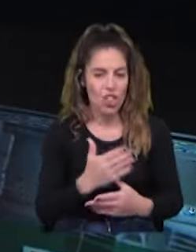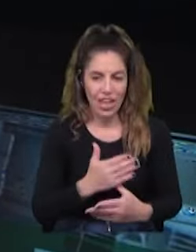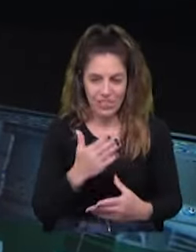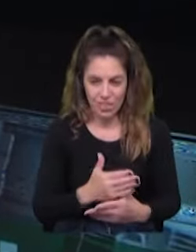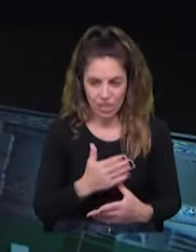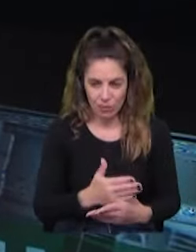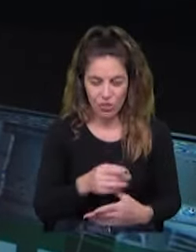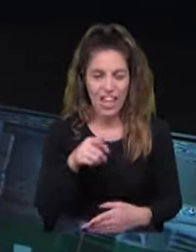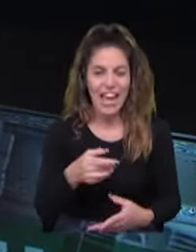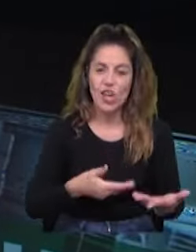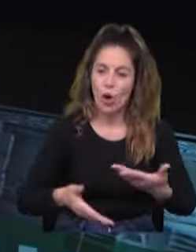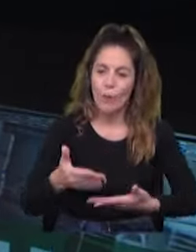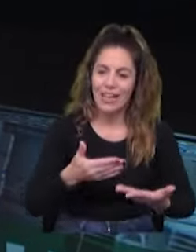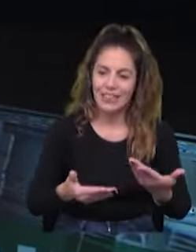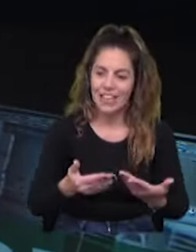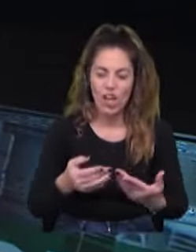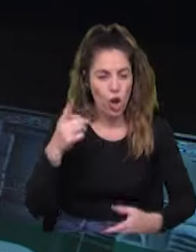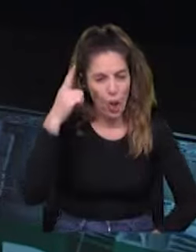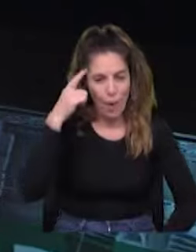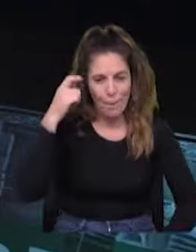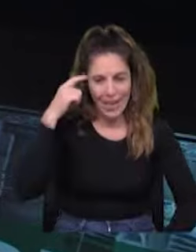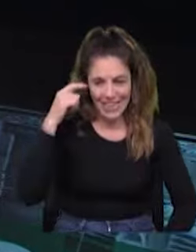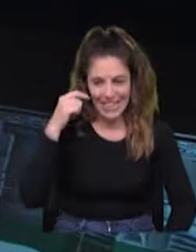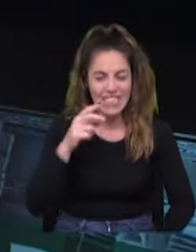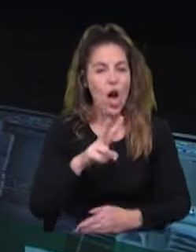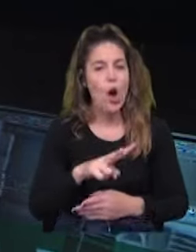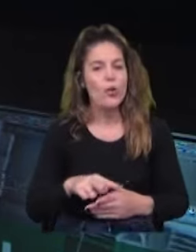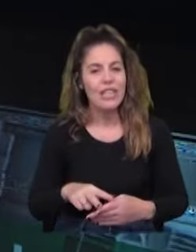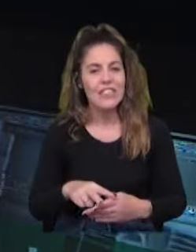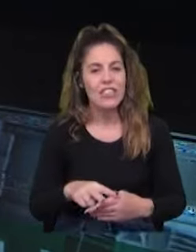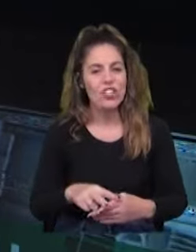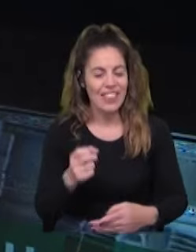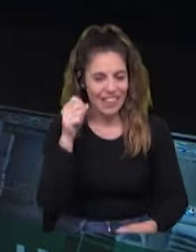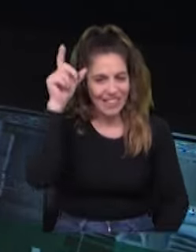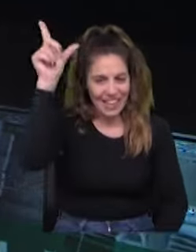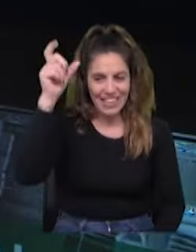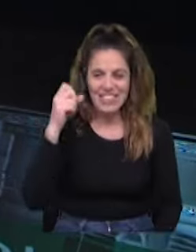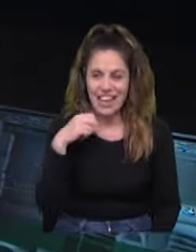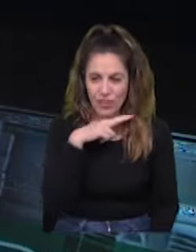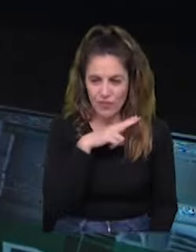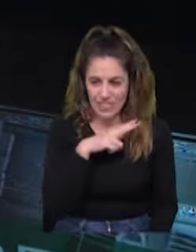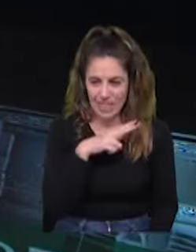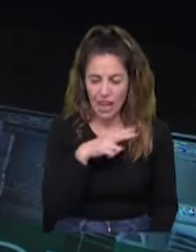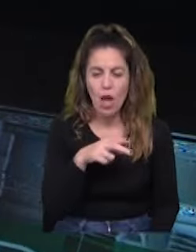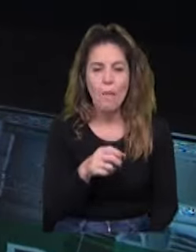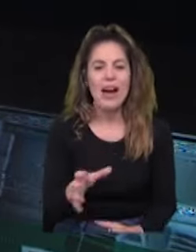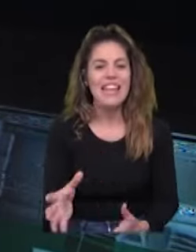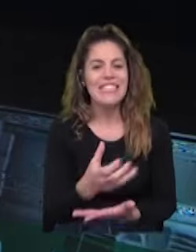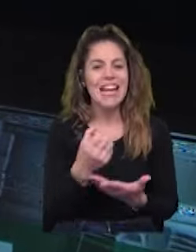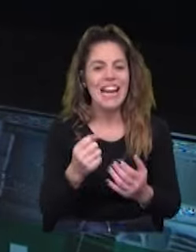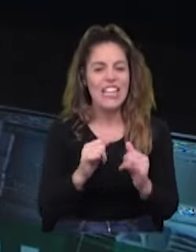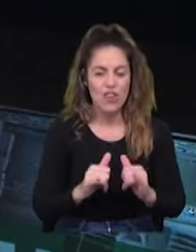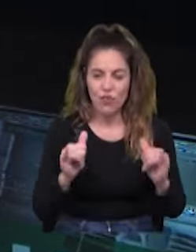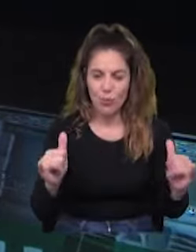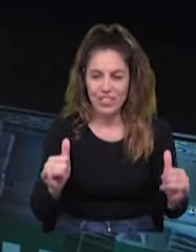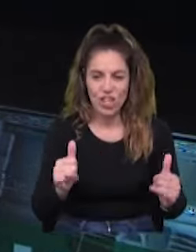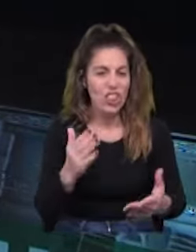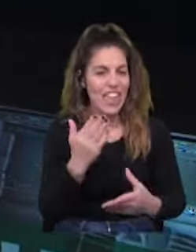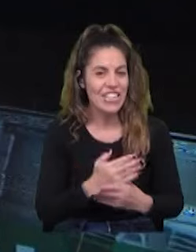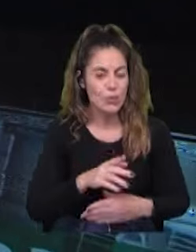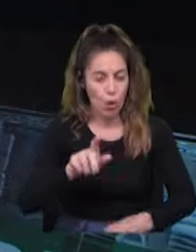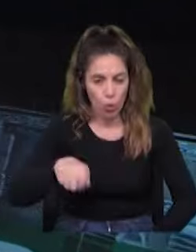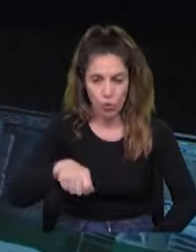allí compartieron diferentes experiencias en la utilización de Inteligencia artificial para extraer información de archivos judiciales